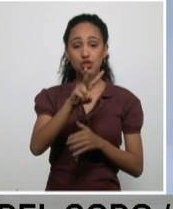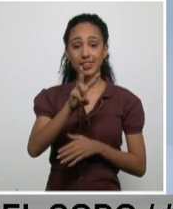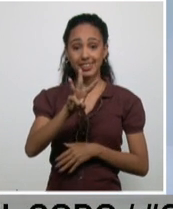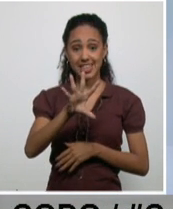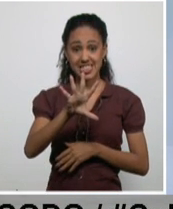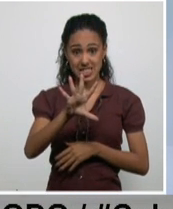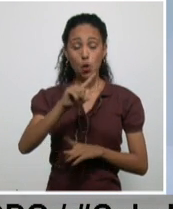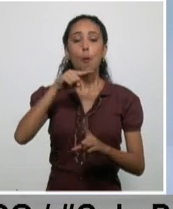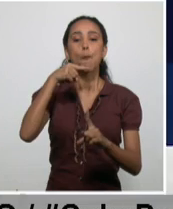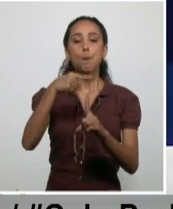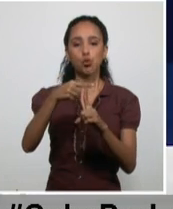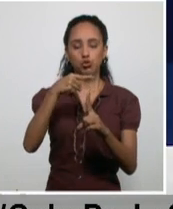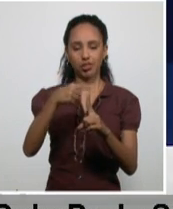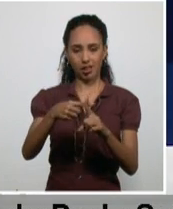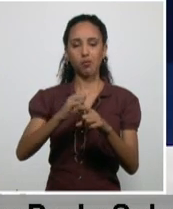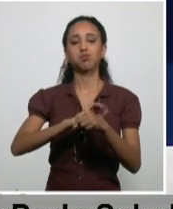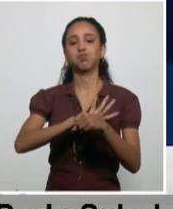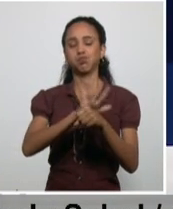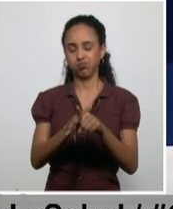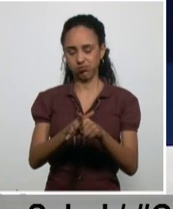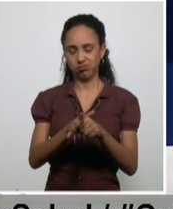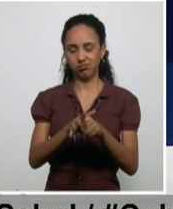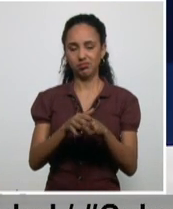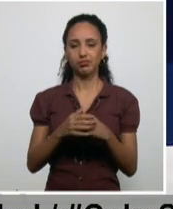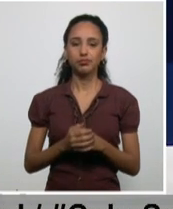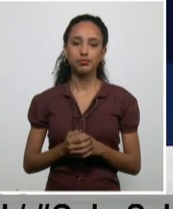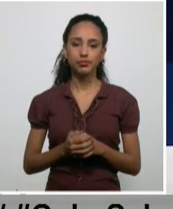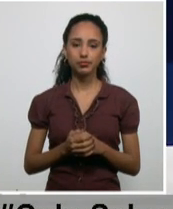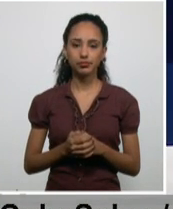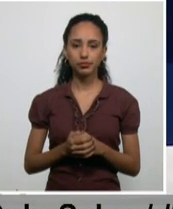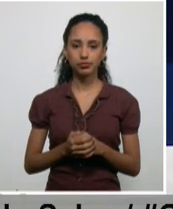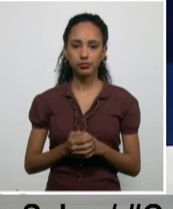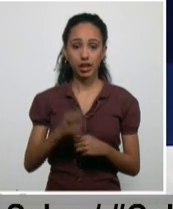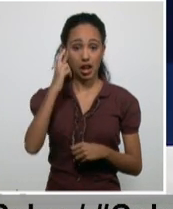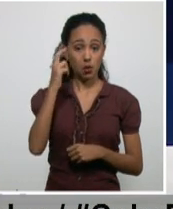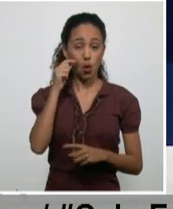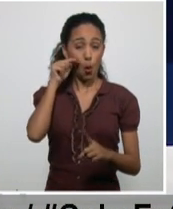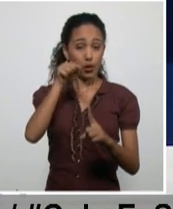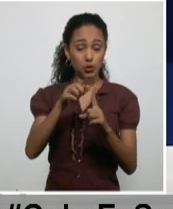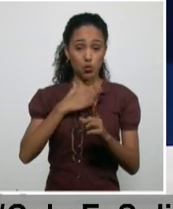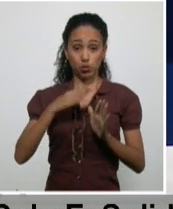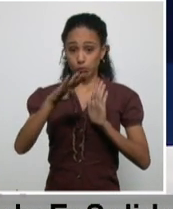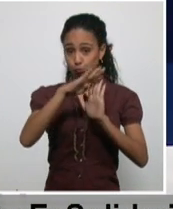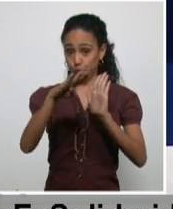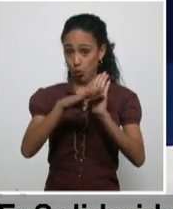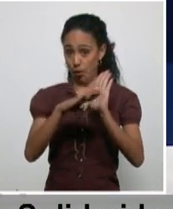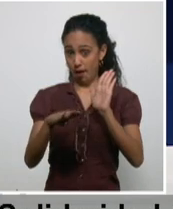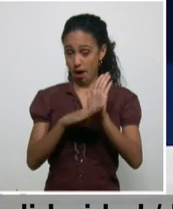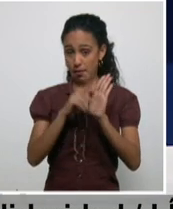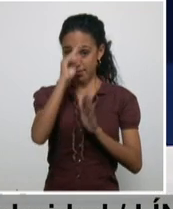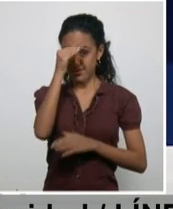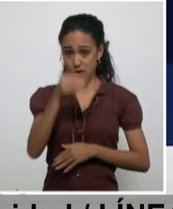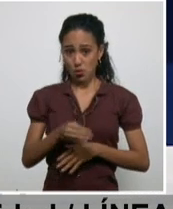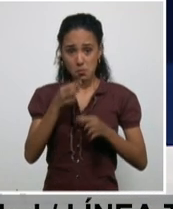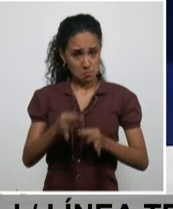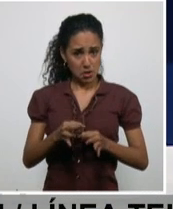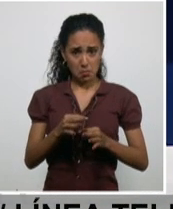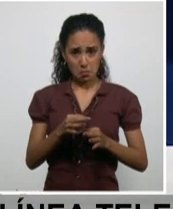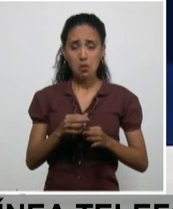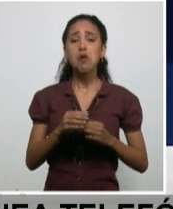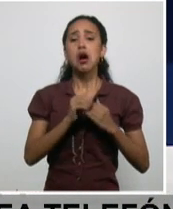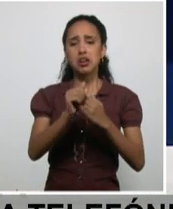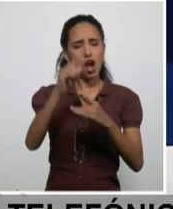sido positivos. Recuerden que el objetivo de nuestro programa, que además es el que han seguido los países